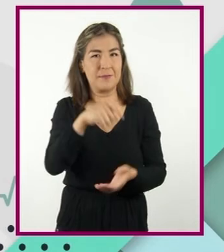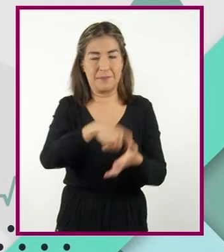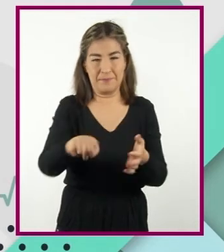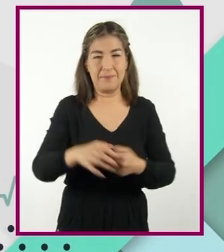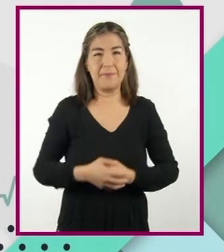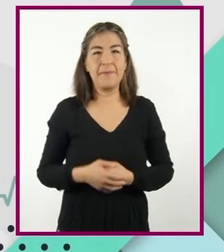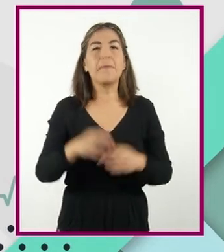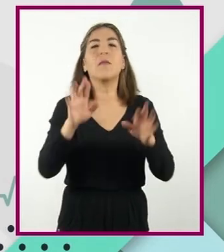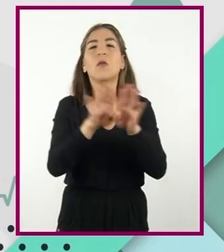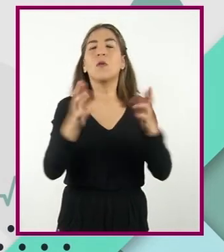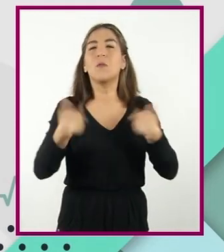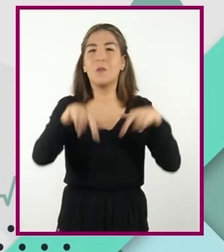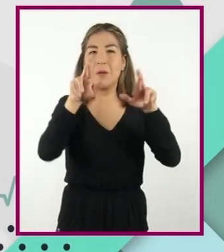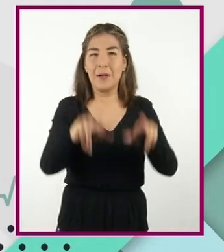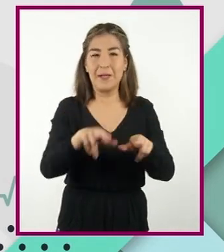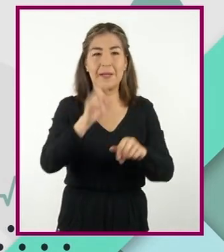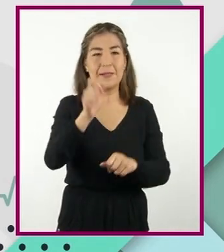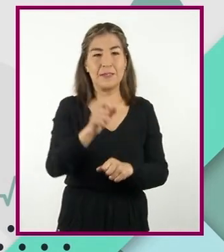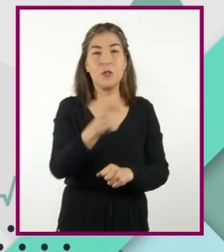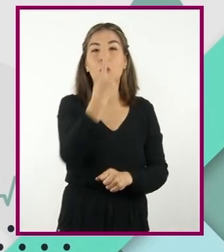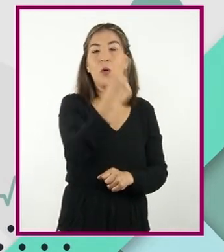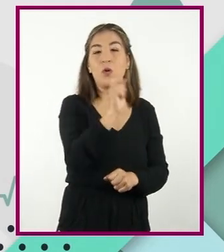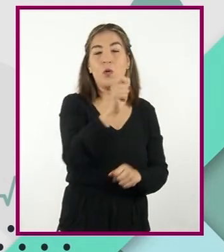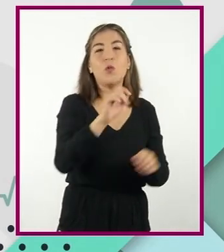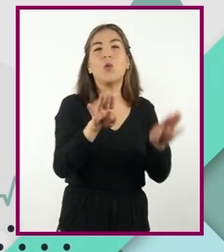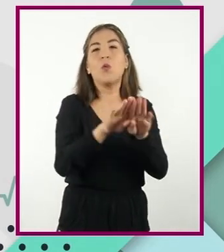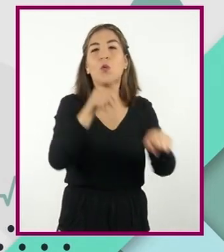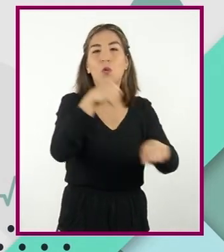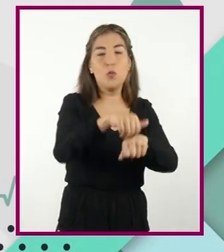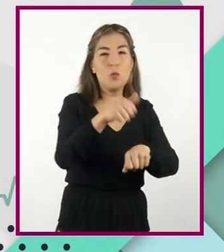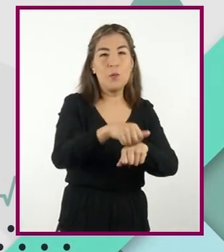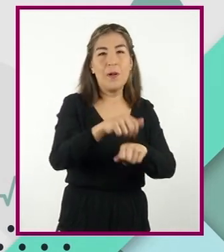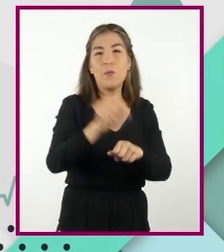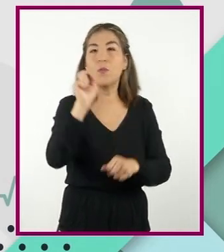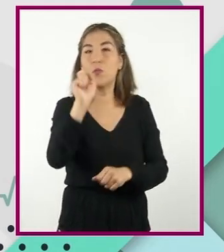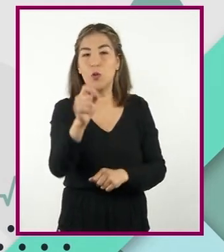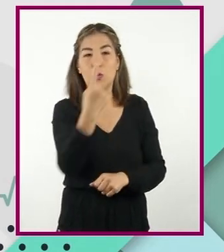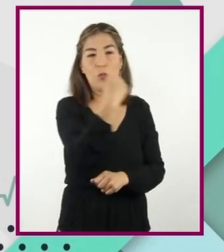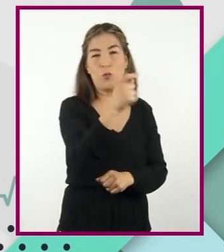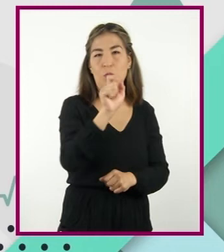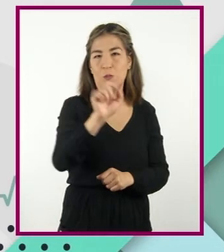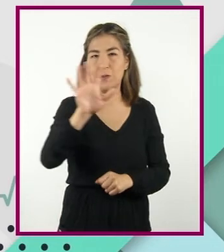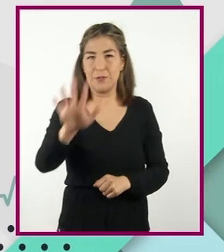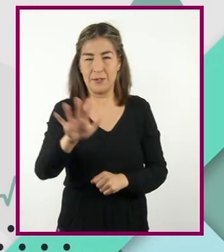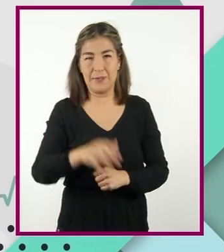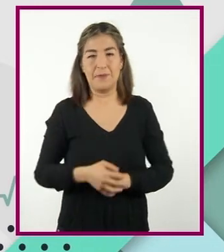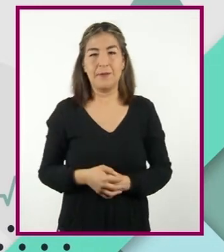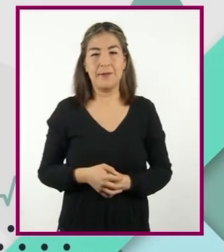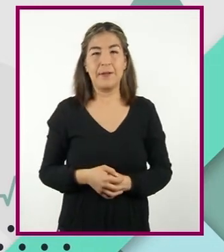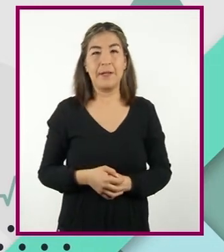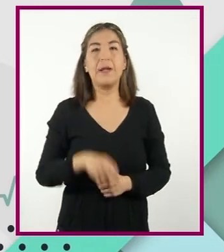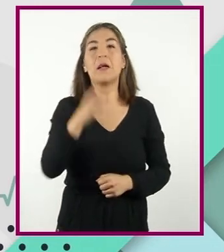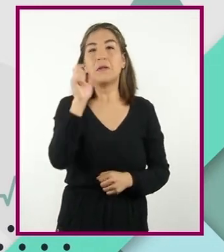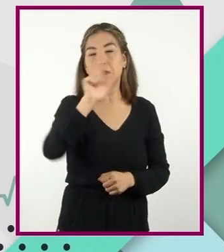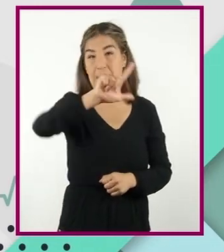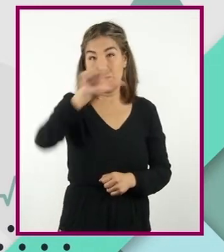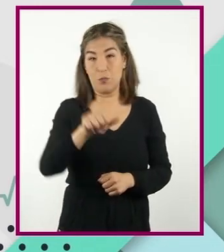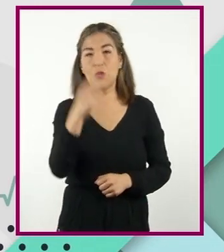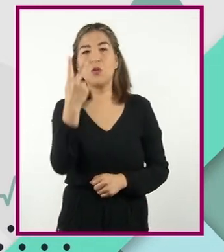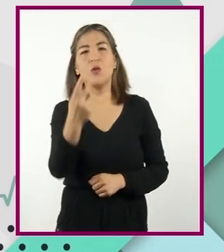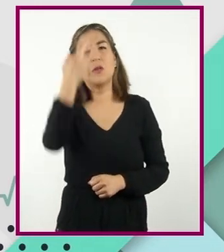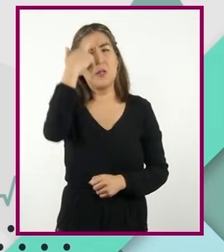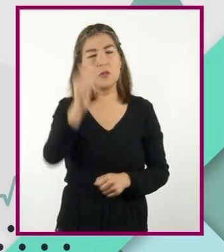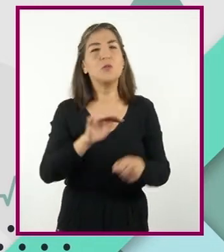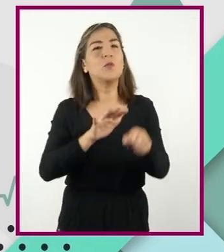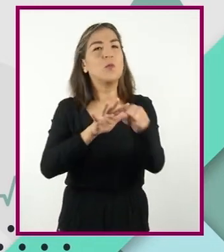expresión equivalente de un entero y medio como número decimal, 1.5. Escribimos las dos razones. La